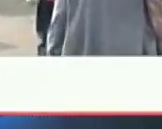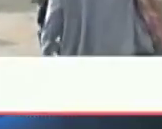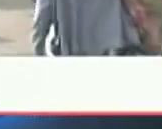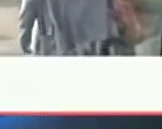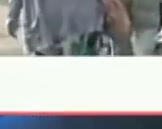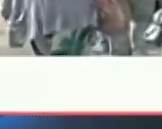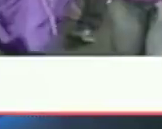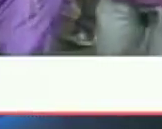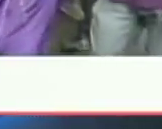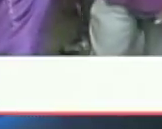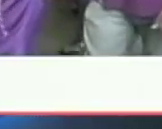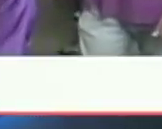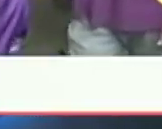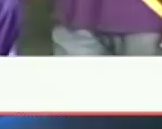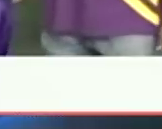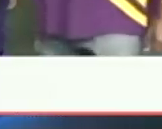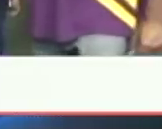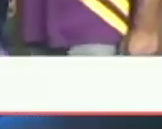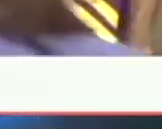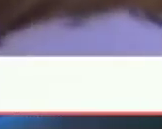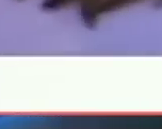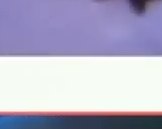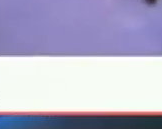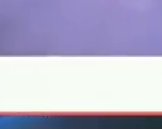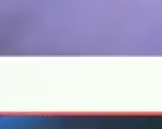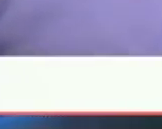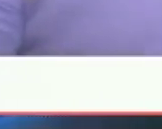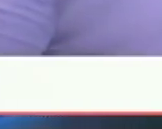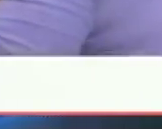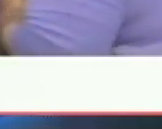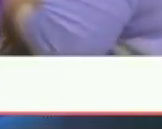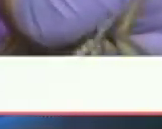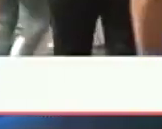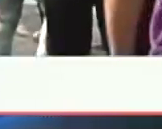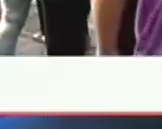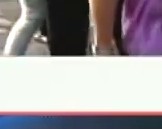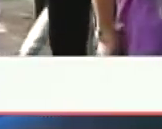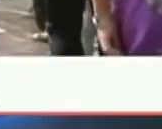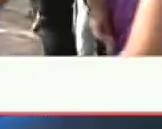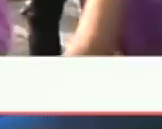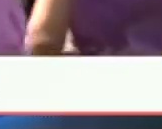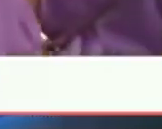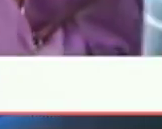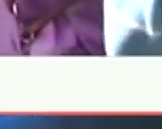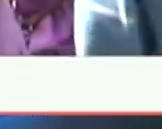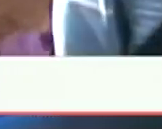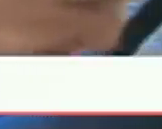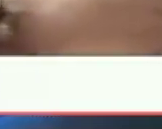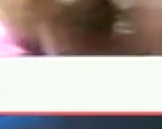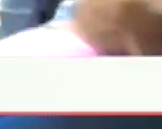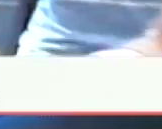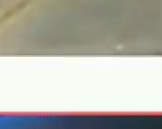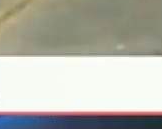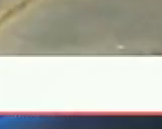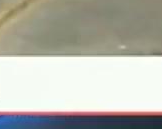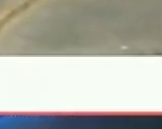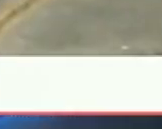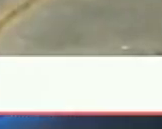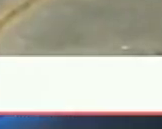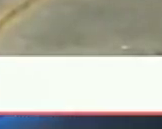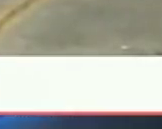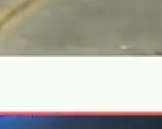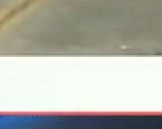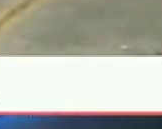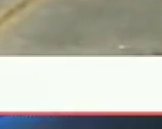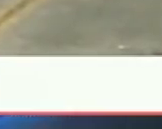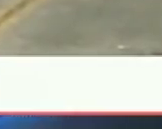la familia venezolana, prosperidad, paz y bienestar para nuestra patria venezolana. Elevemos nuestra